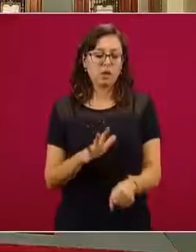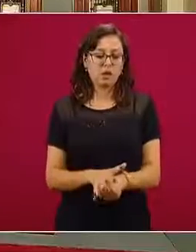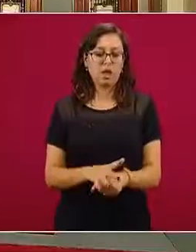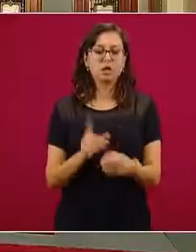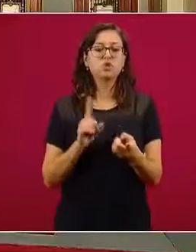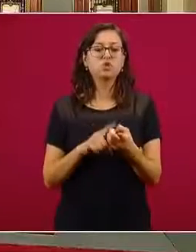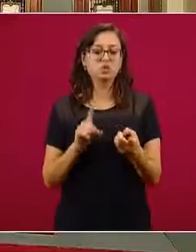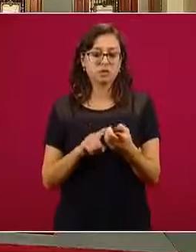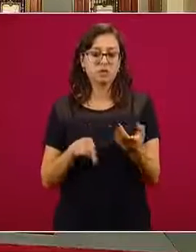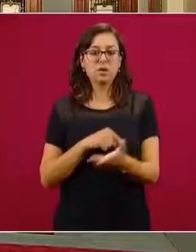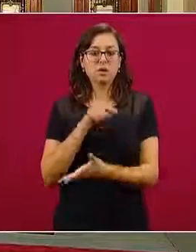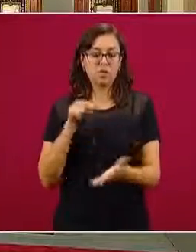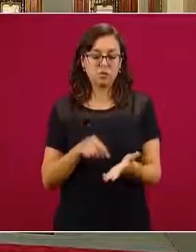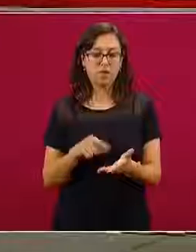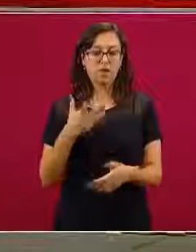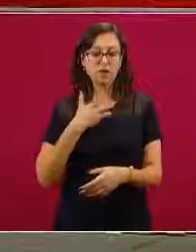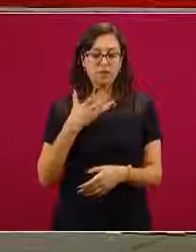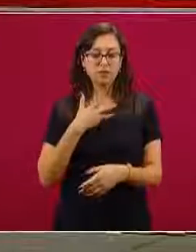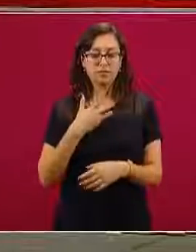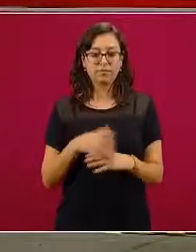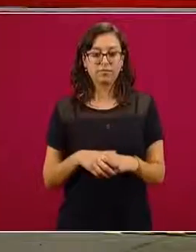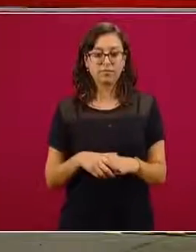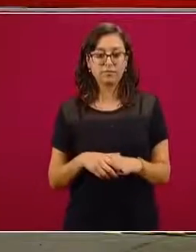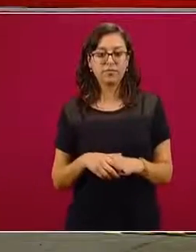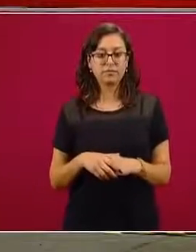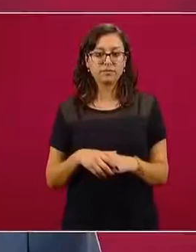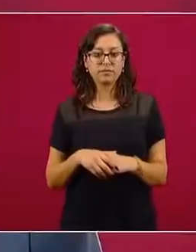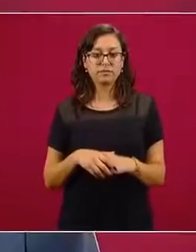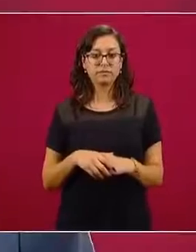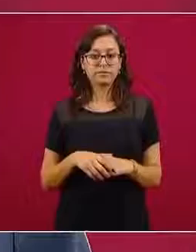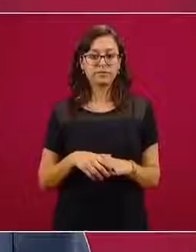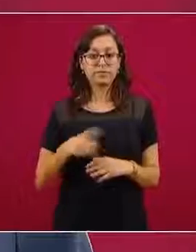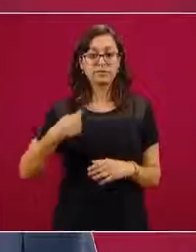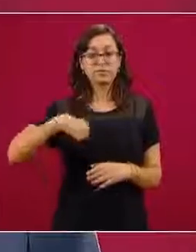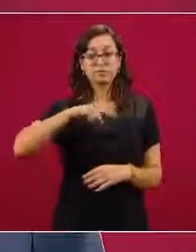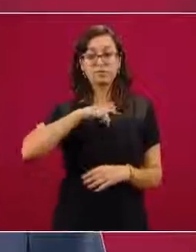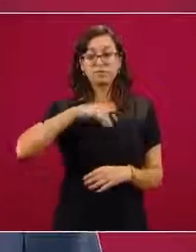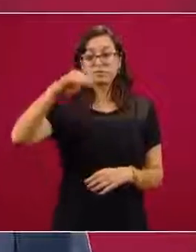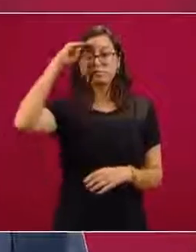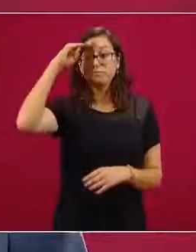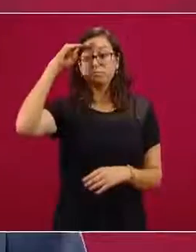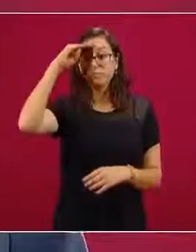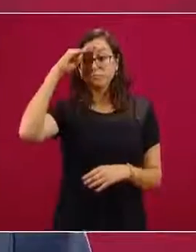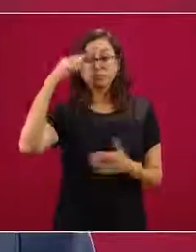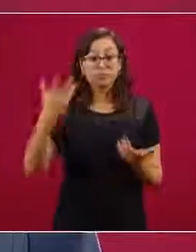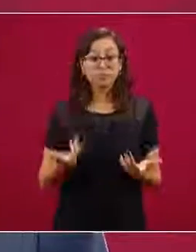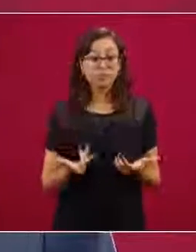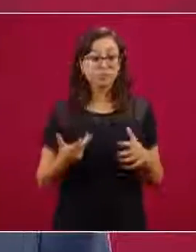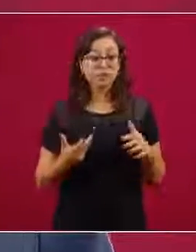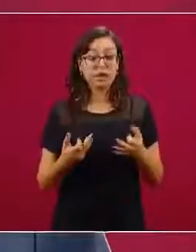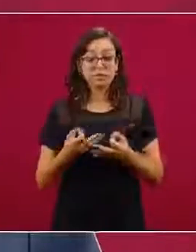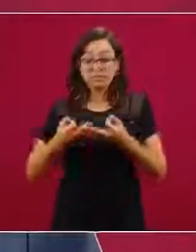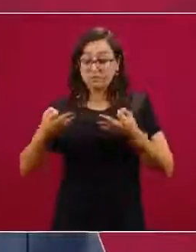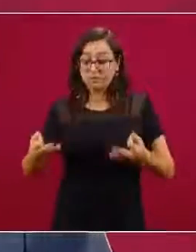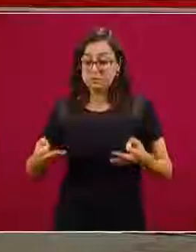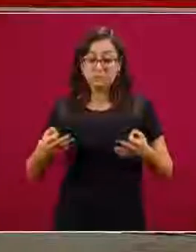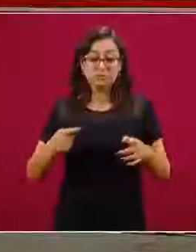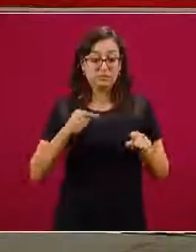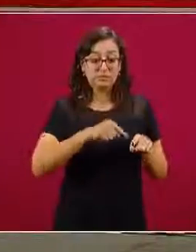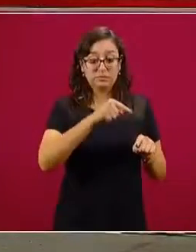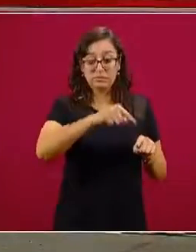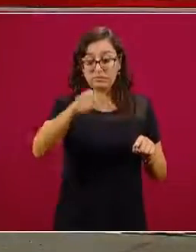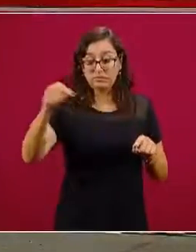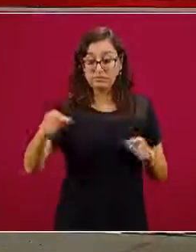todo en dónde está. Si asumimos que en cada lote hay una familia, pues estamos hablando de